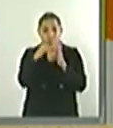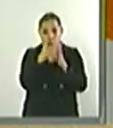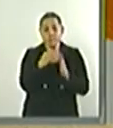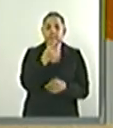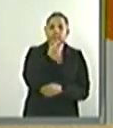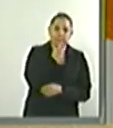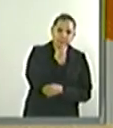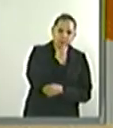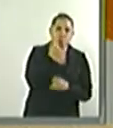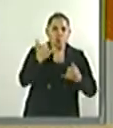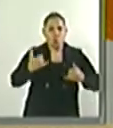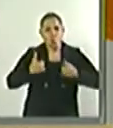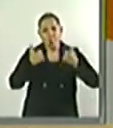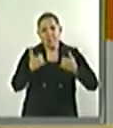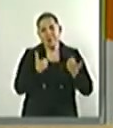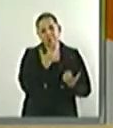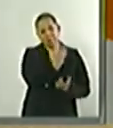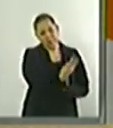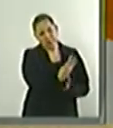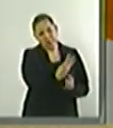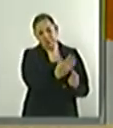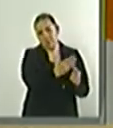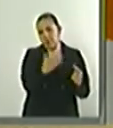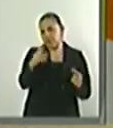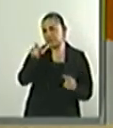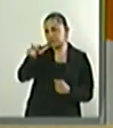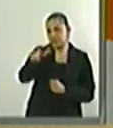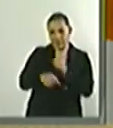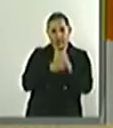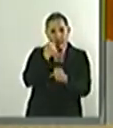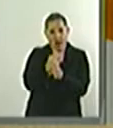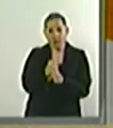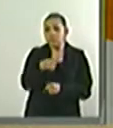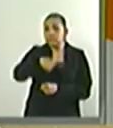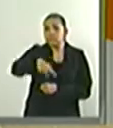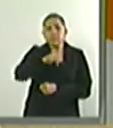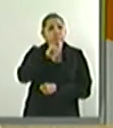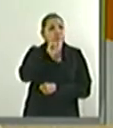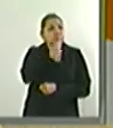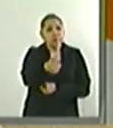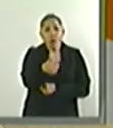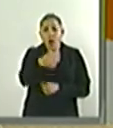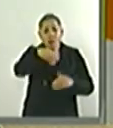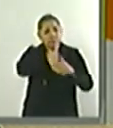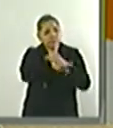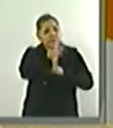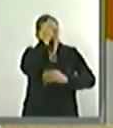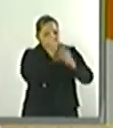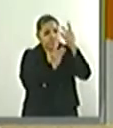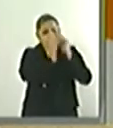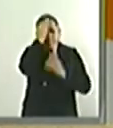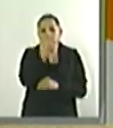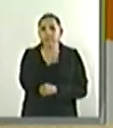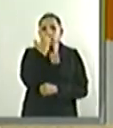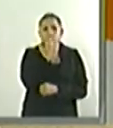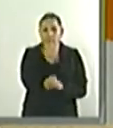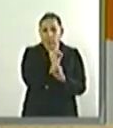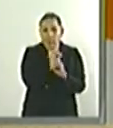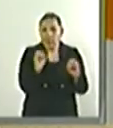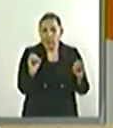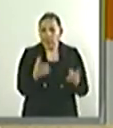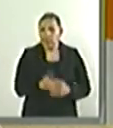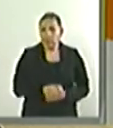de entre 3 y 17 años de edad no van a la escuela esta situación podría empeorar